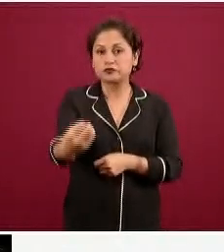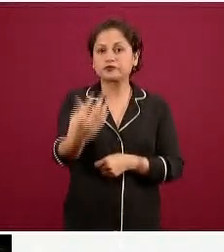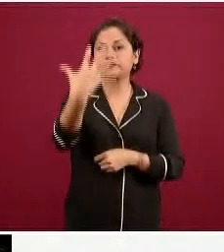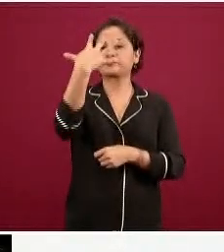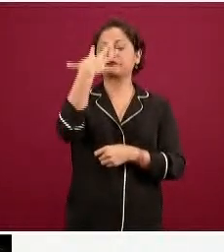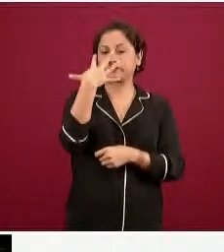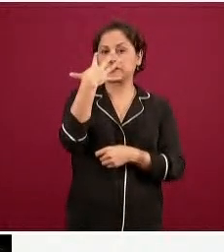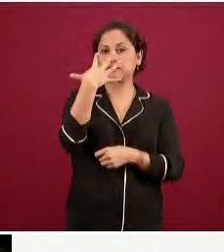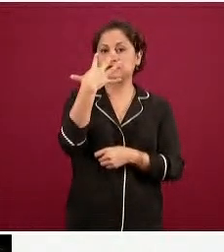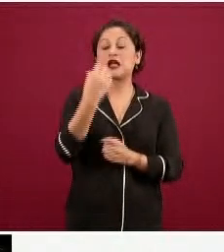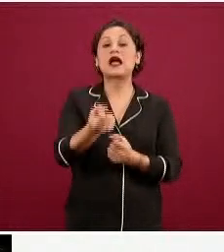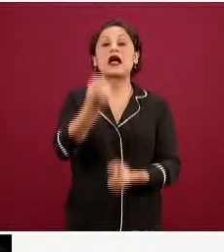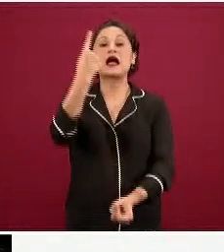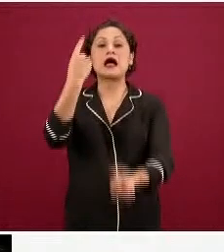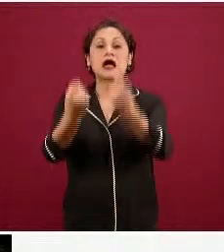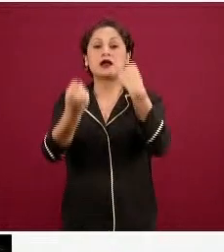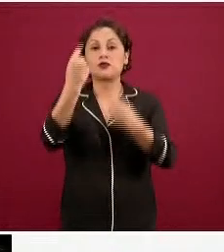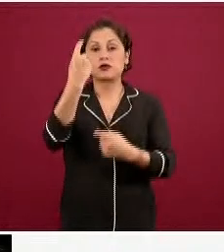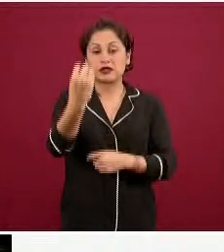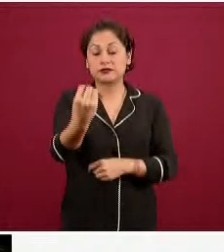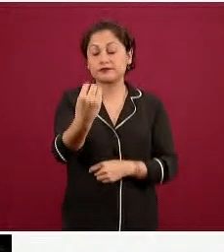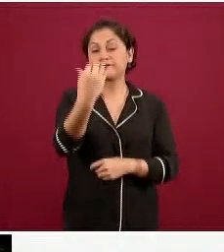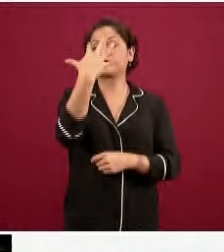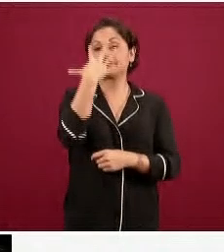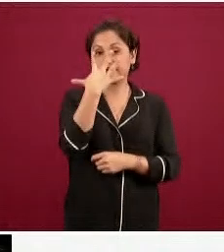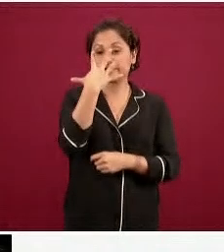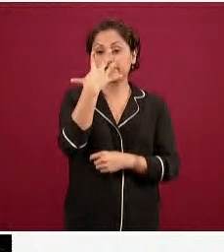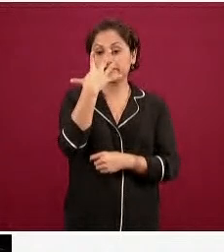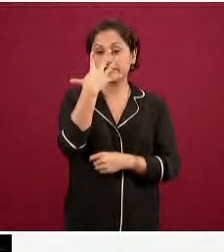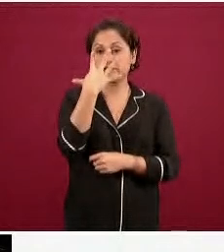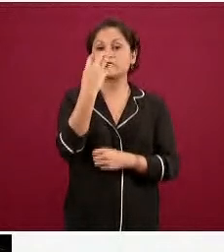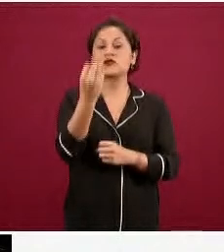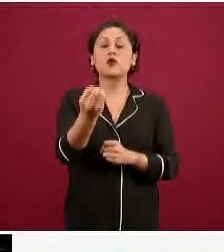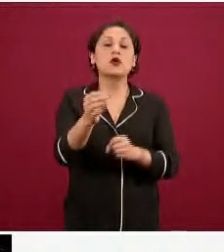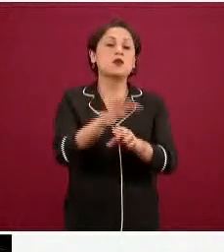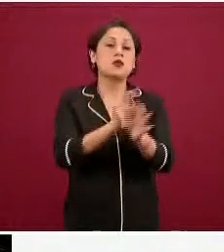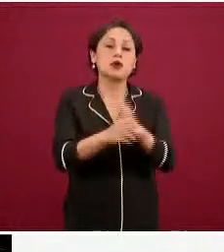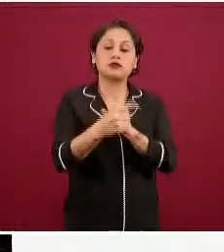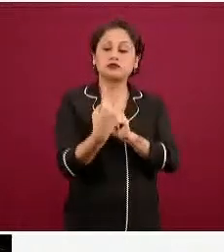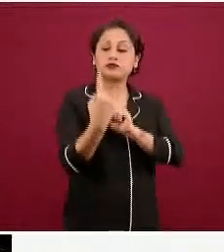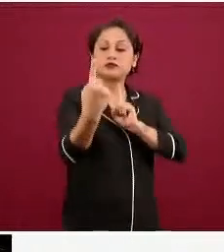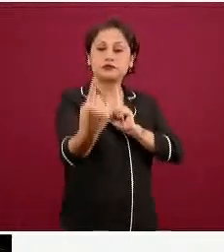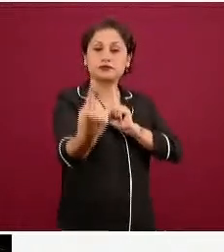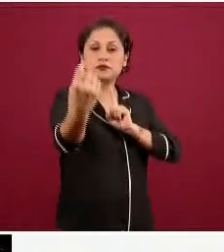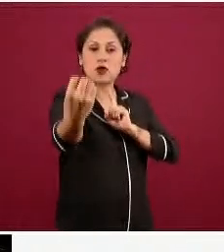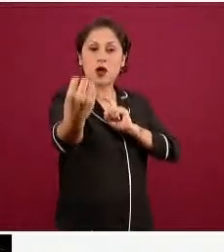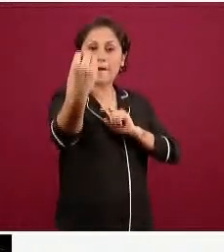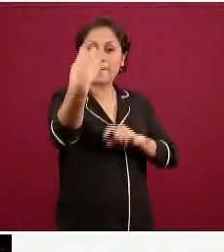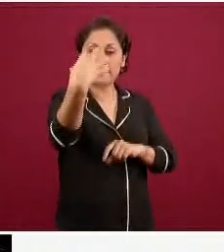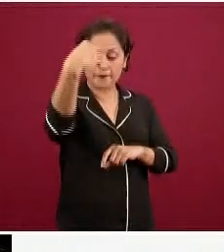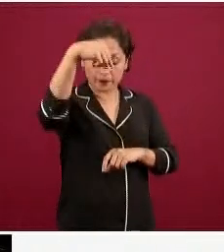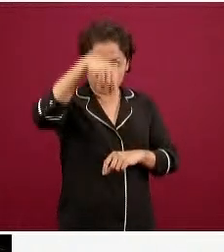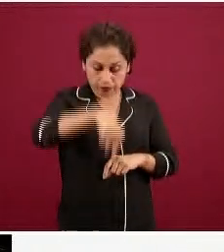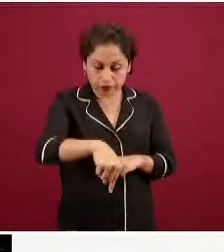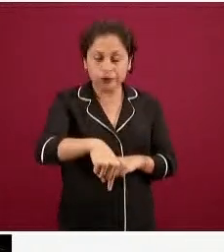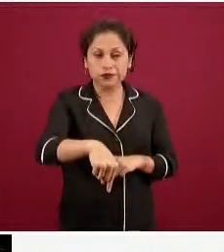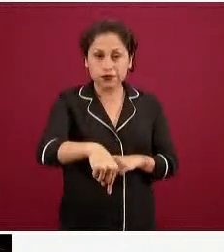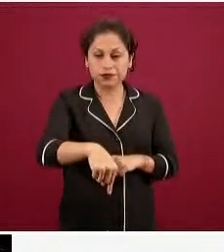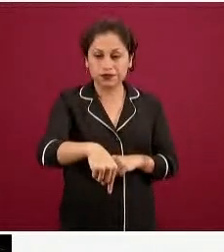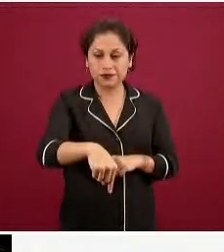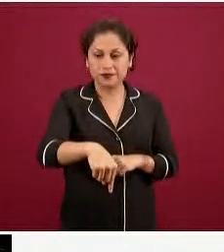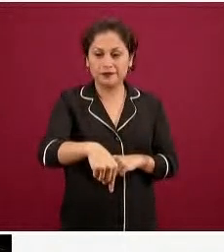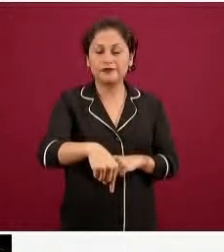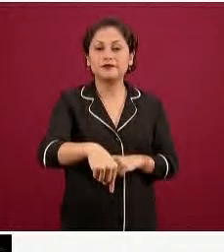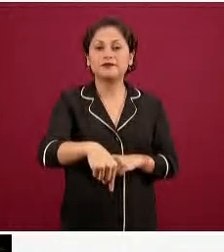pesadas y caen allí, a 2 metros. Hay gotas que son más ligeras y caen